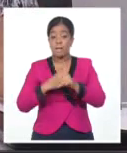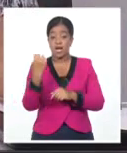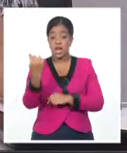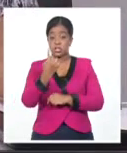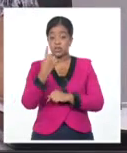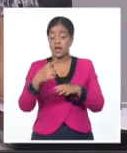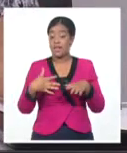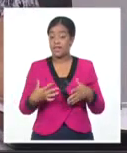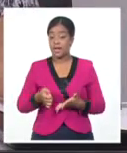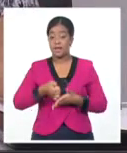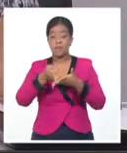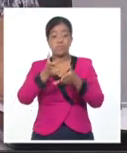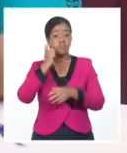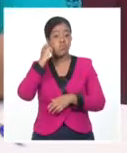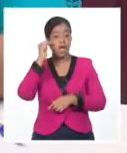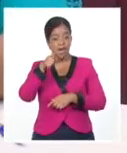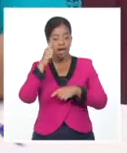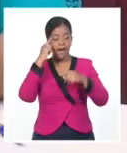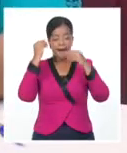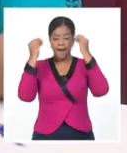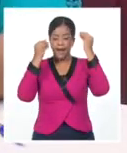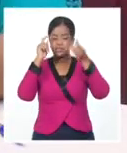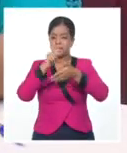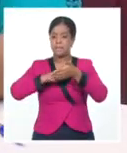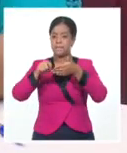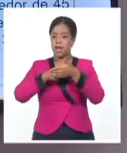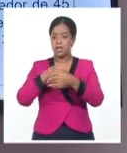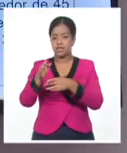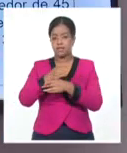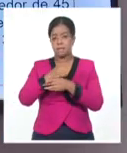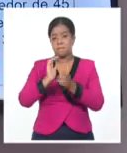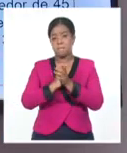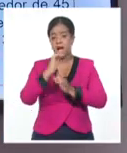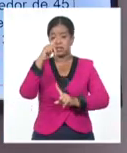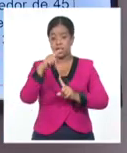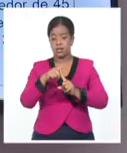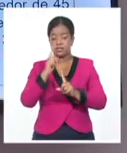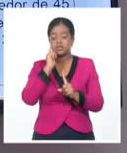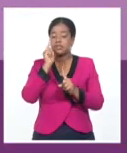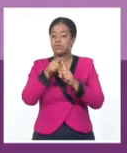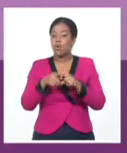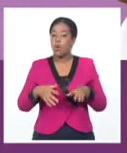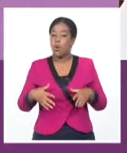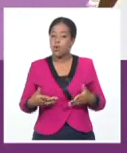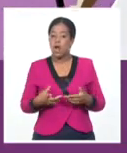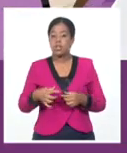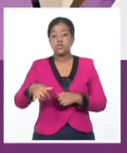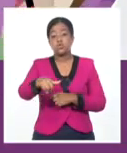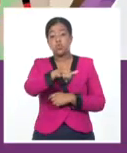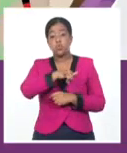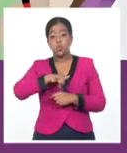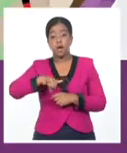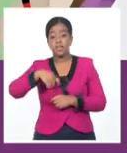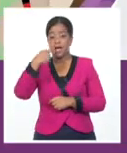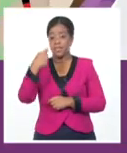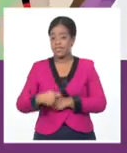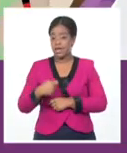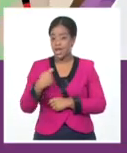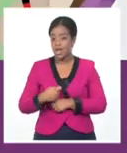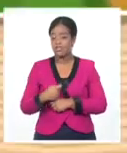Mujer tuvo un espacio de análisis desde las estrategias de la provincia. El propósito es promover la igualdad de derechos, oportunidades